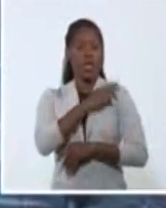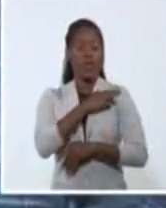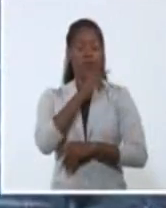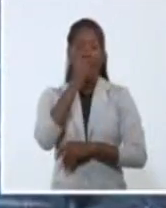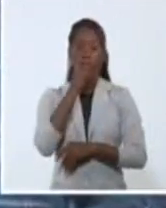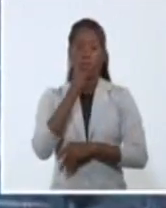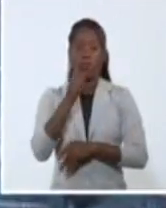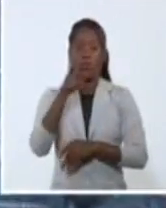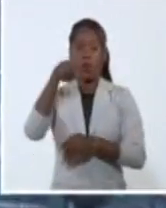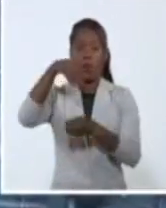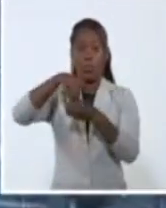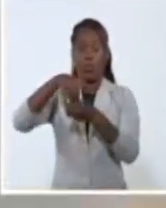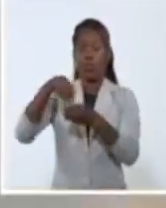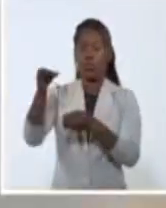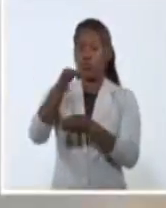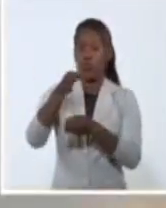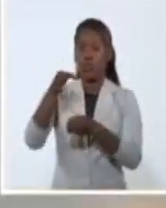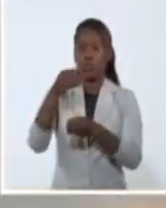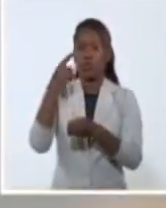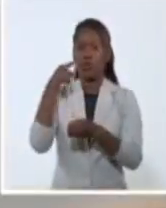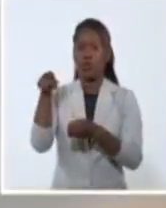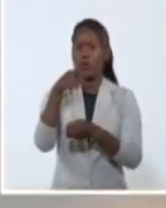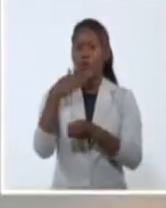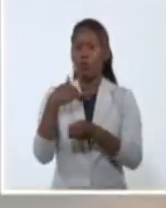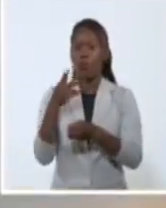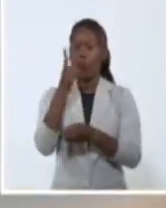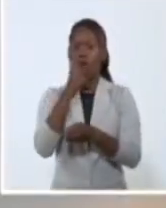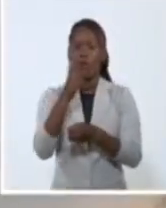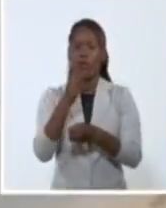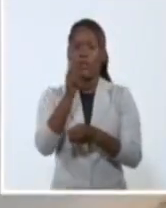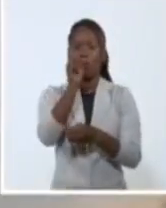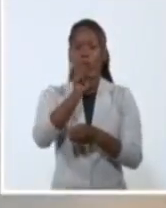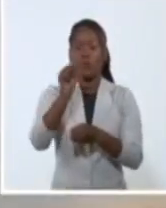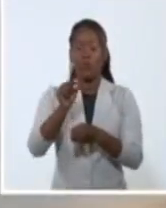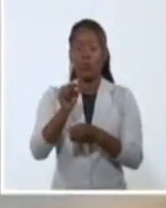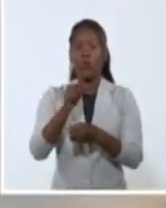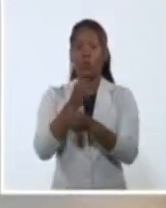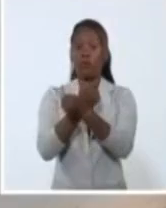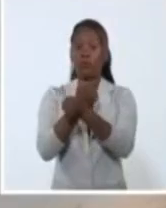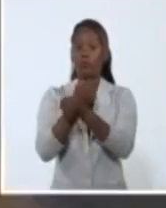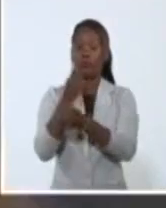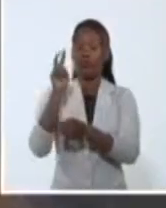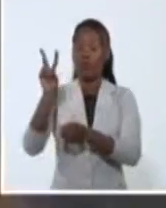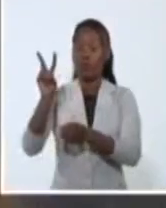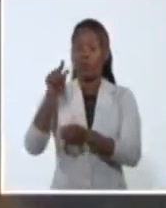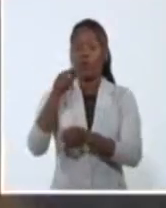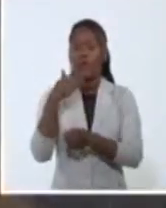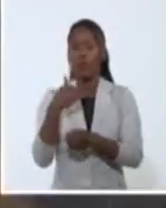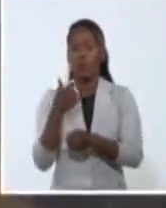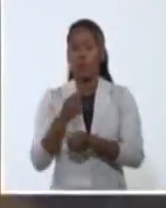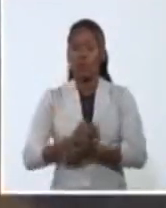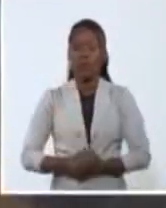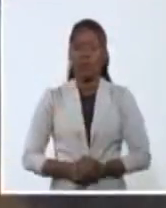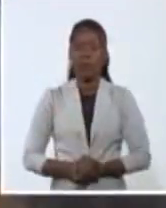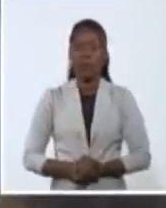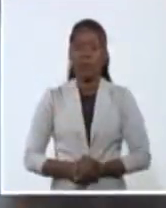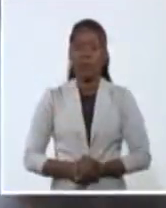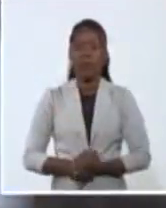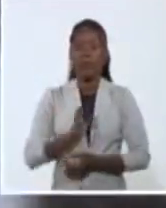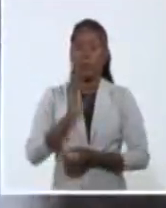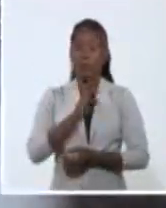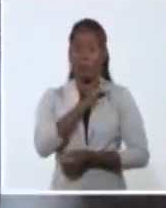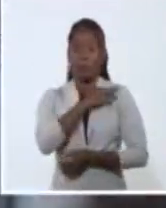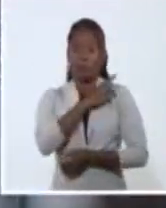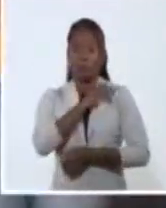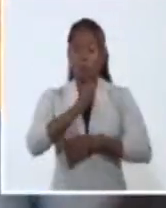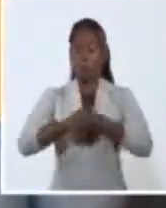y la reanimación de comunidades vulnerables en los consejos populares El Cangre y Catalina de Güines. El vicepresidente cubano Salvador